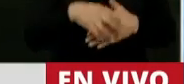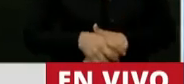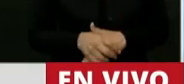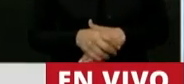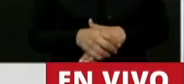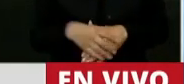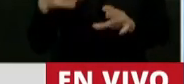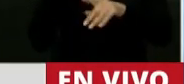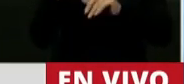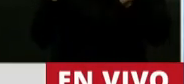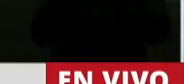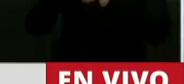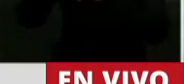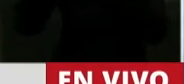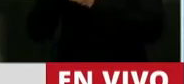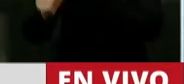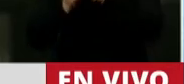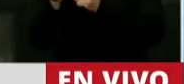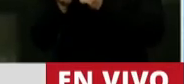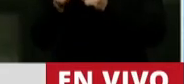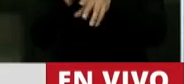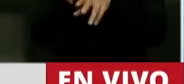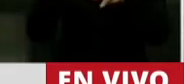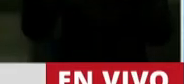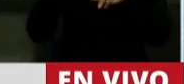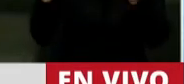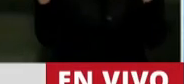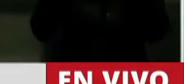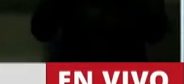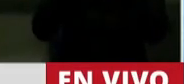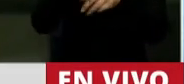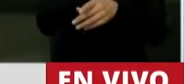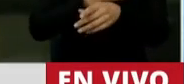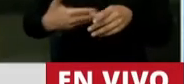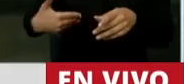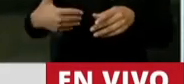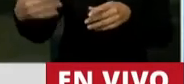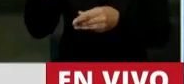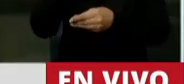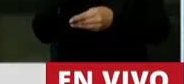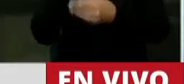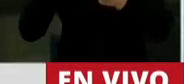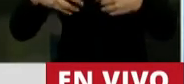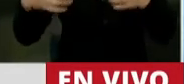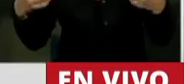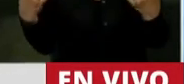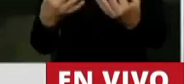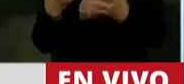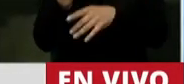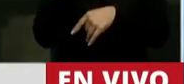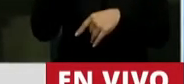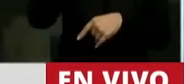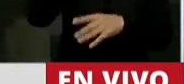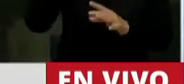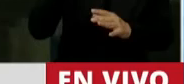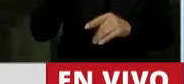de empresarios visitó al presidente, almorzó con el presidente, comieron muy bien los muchachos, y se había